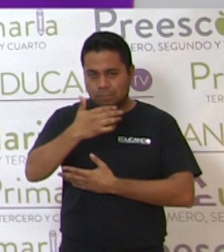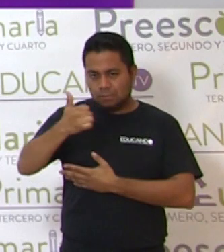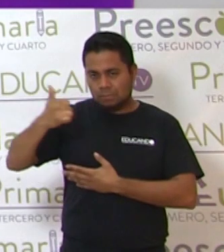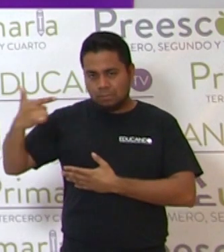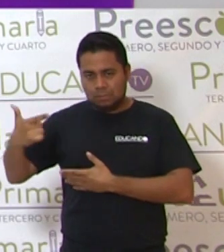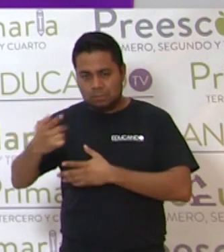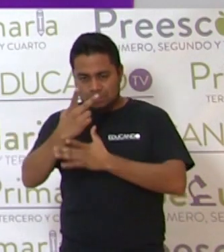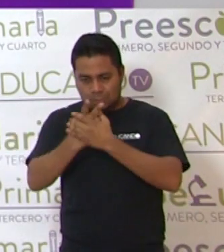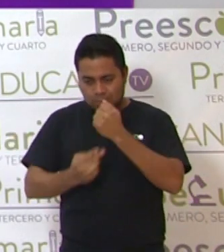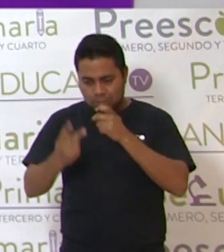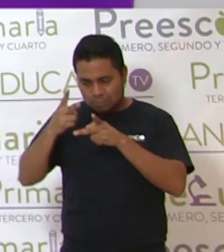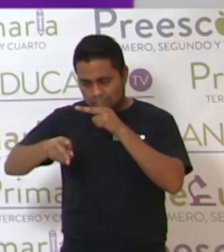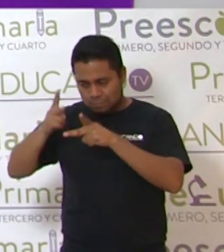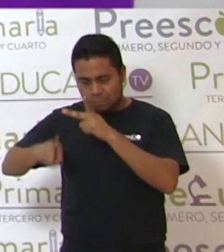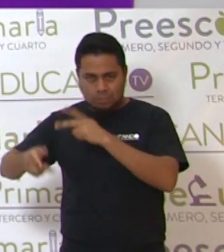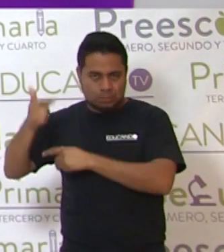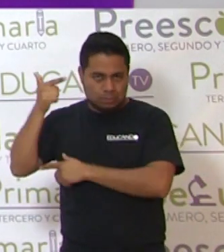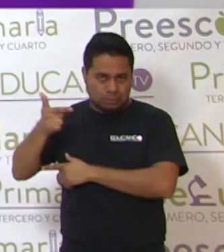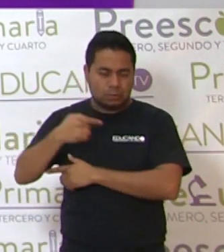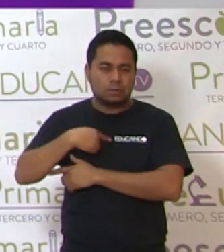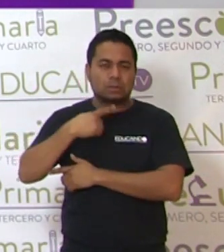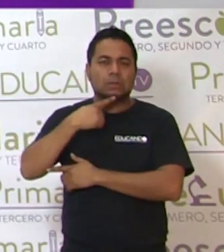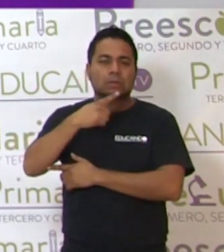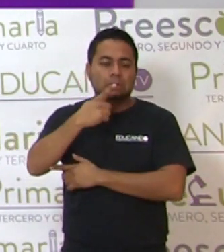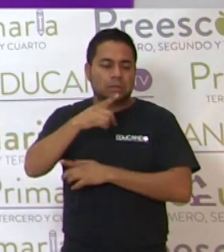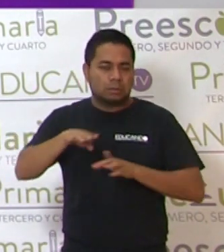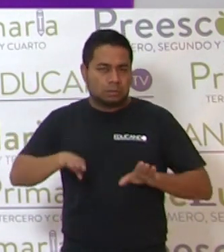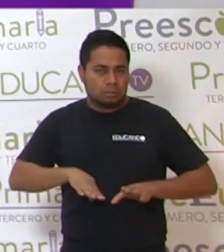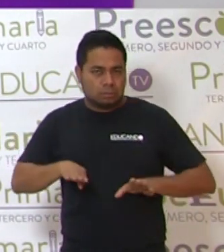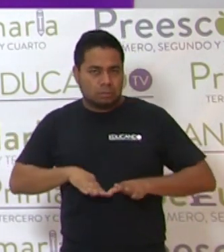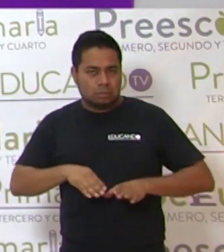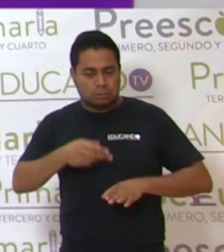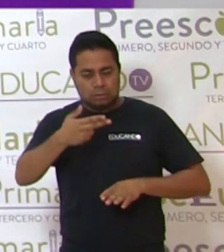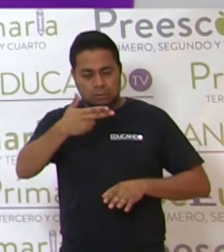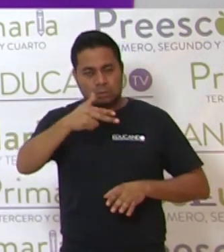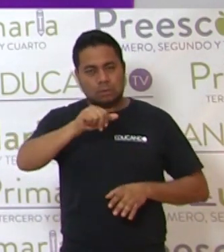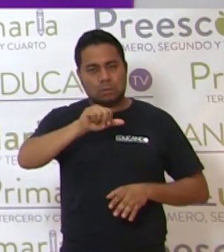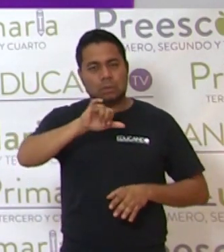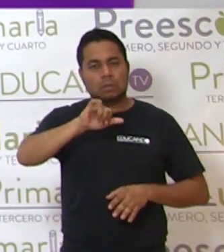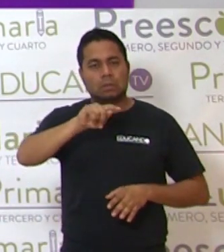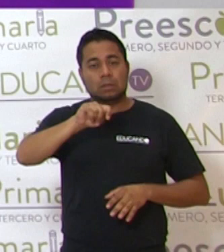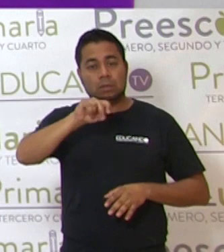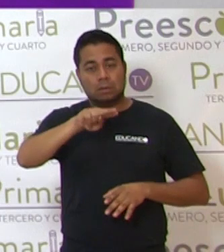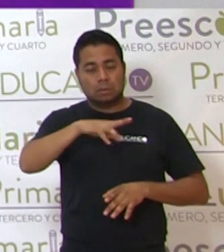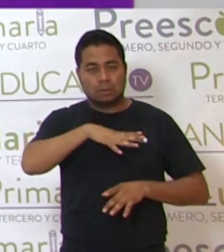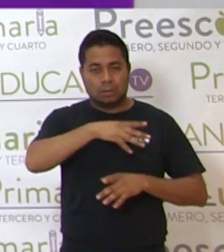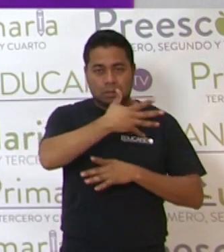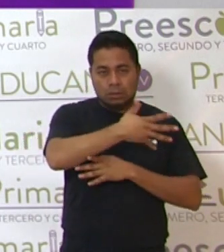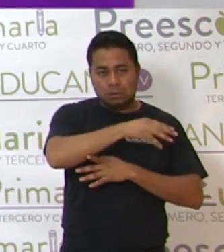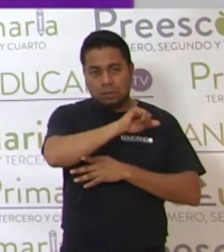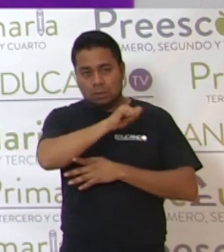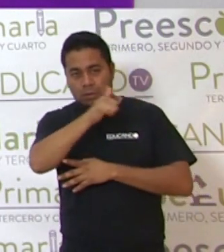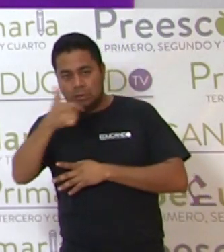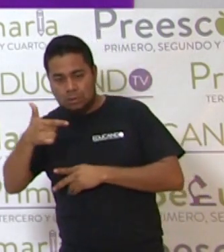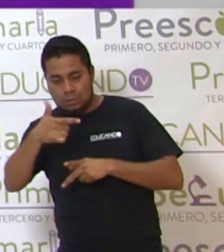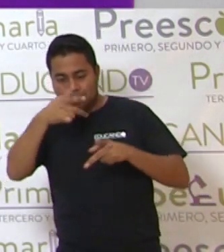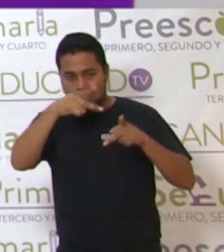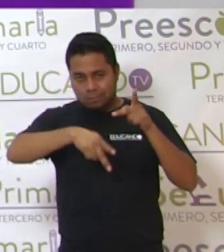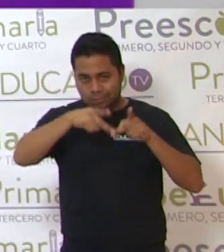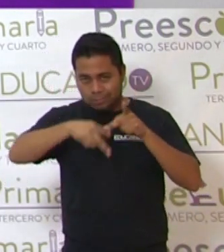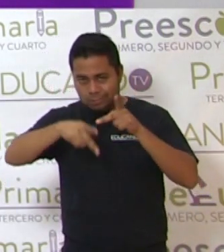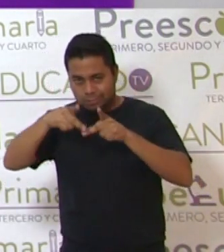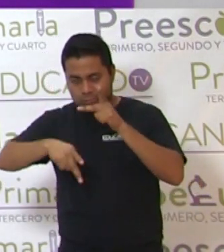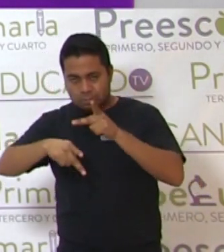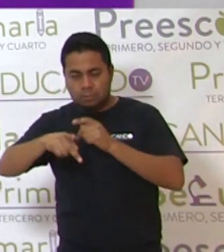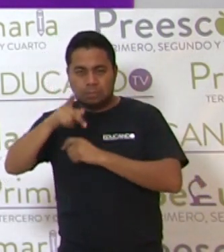1, 2, 3, 4, 5, 6, 7 sílabas, ¿sí? Y te comentaba, una de las características del haiku es tener entre de 5 a 7 líneas. Y por